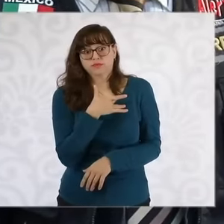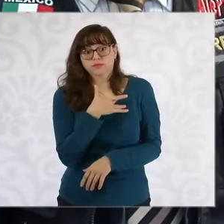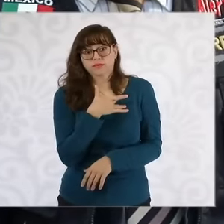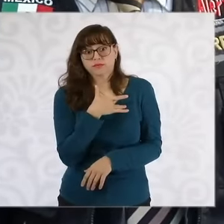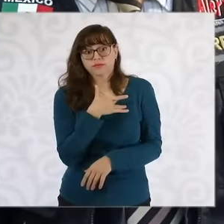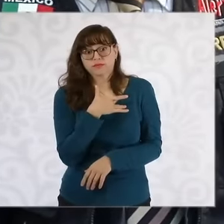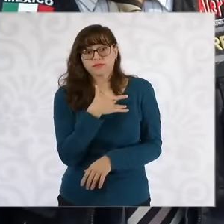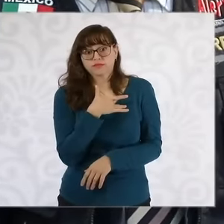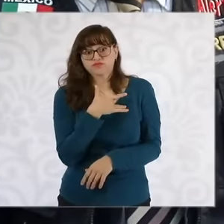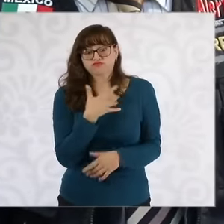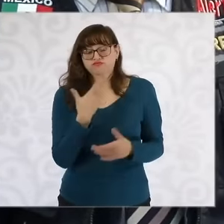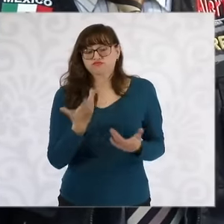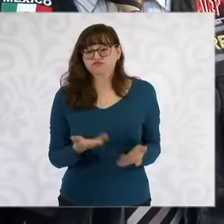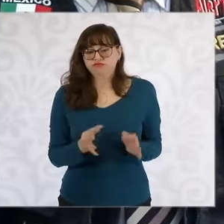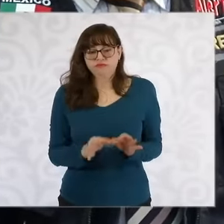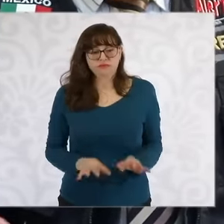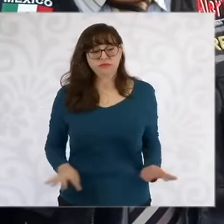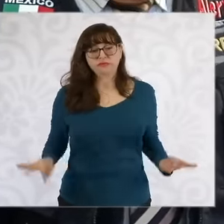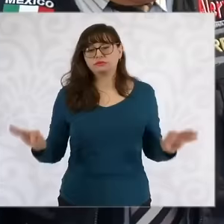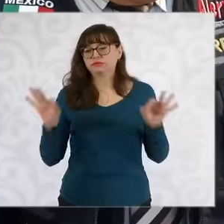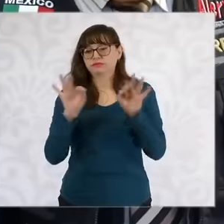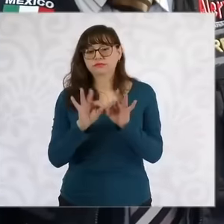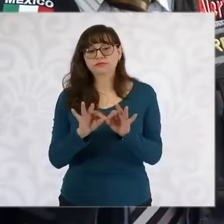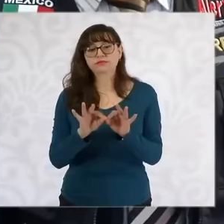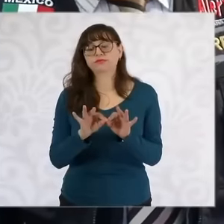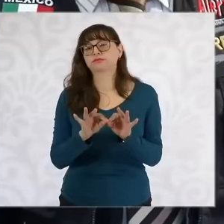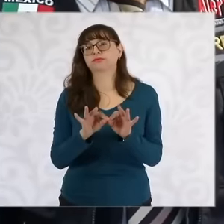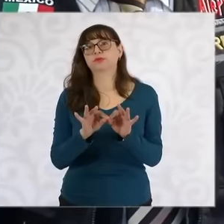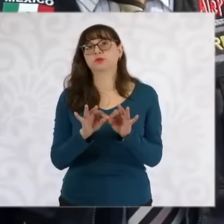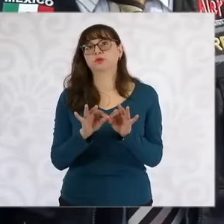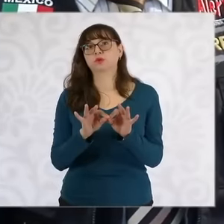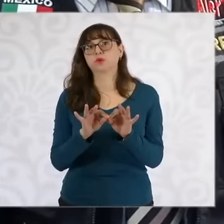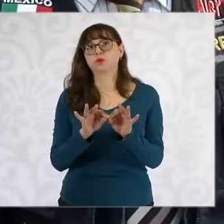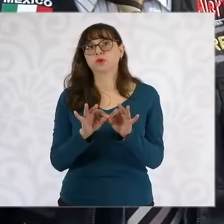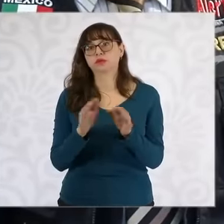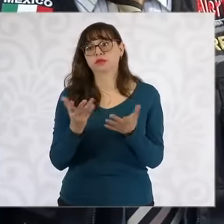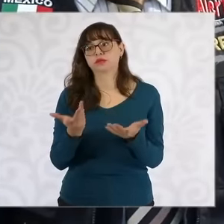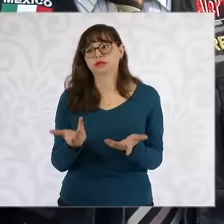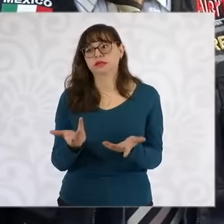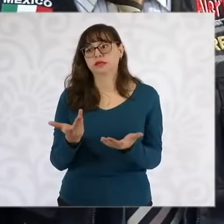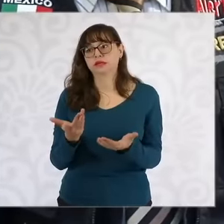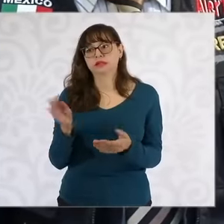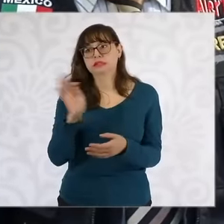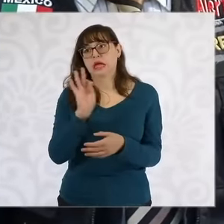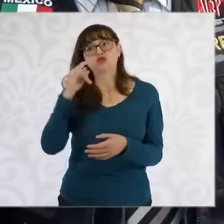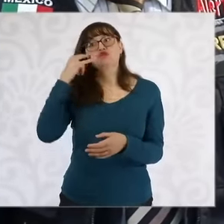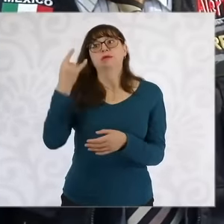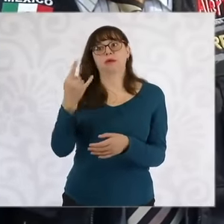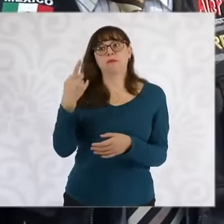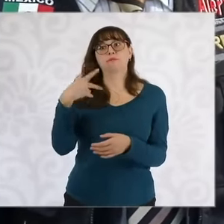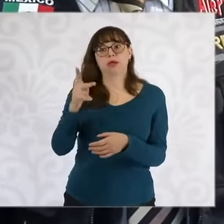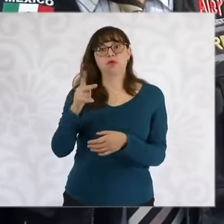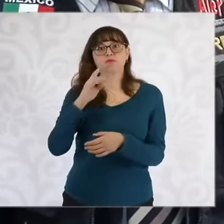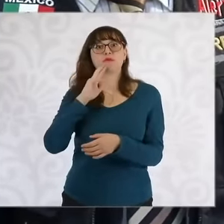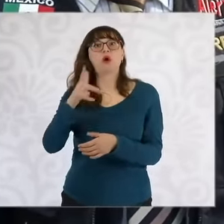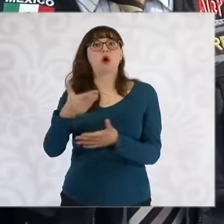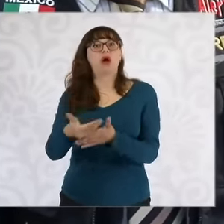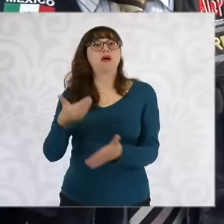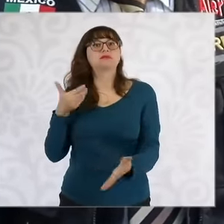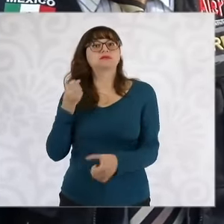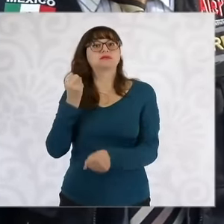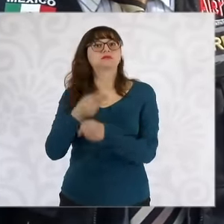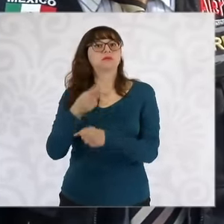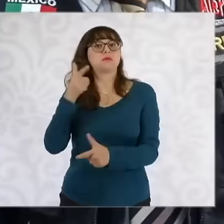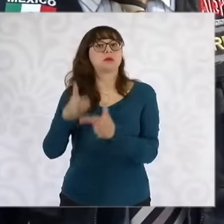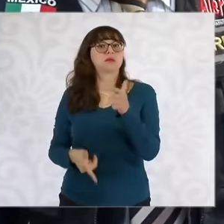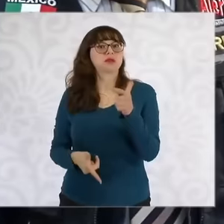más intangibles, pero más medibles, es justamente el tema de la prevención. En ese sentido, yo quisiera saber